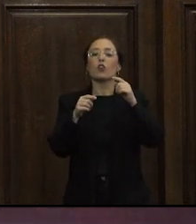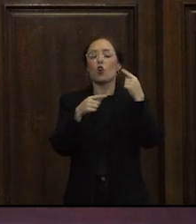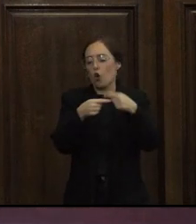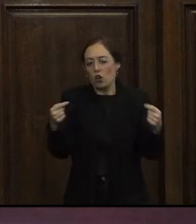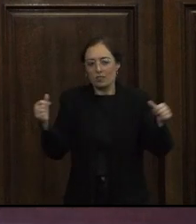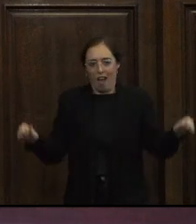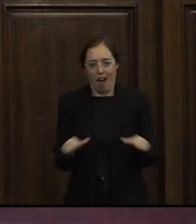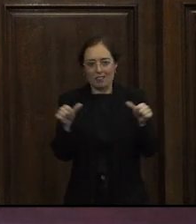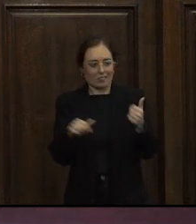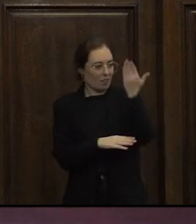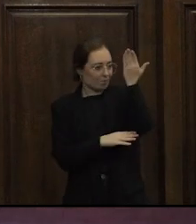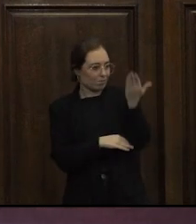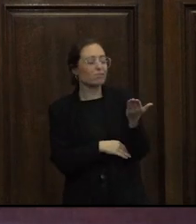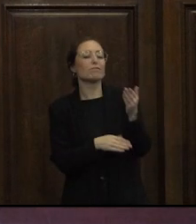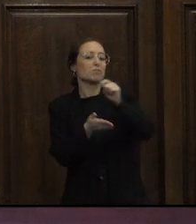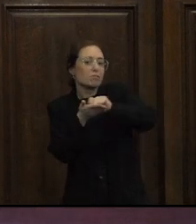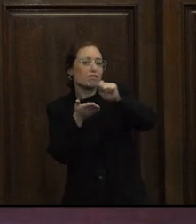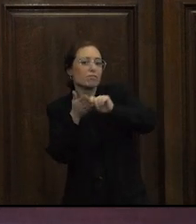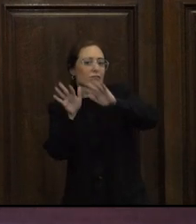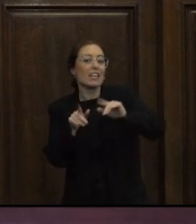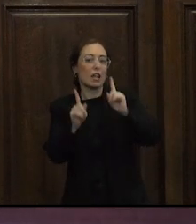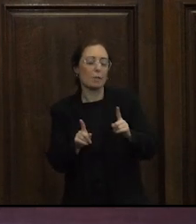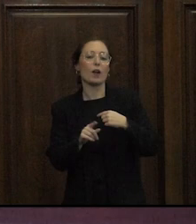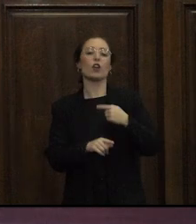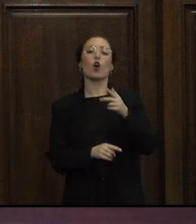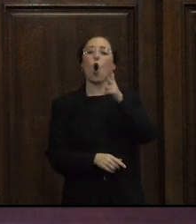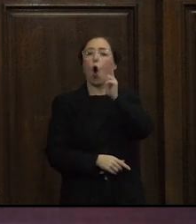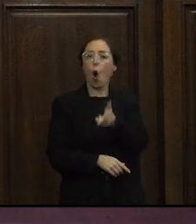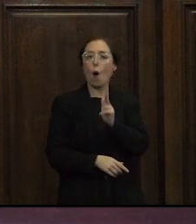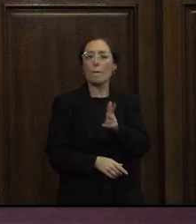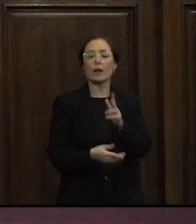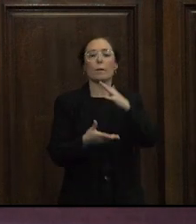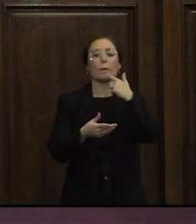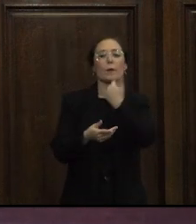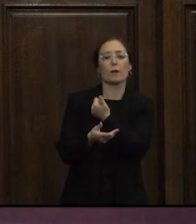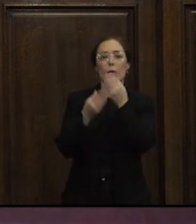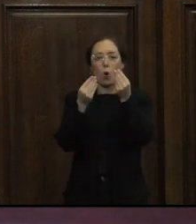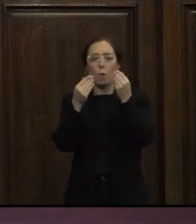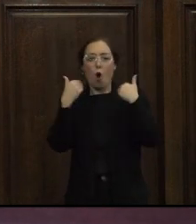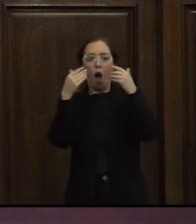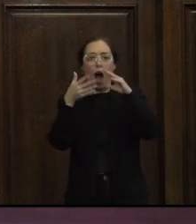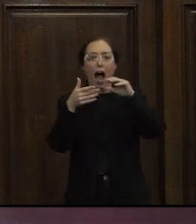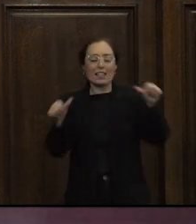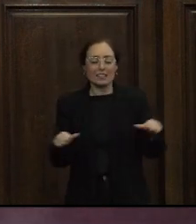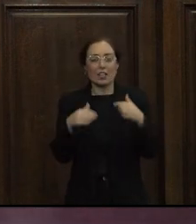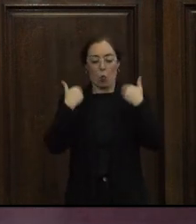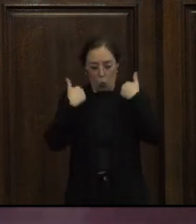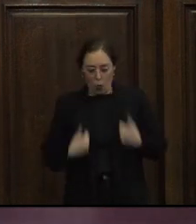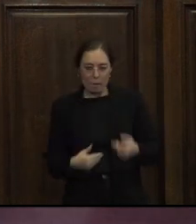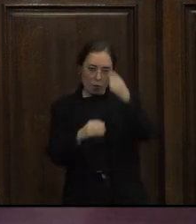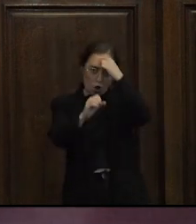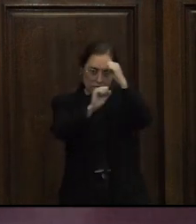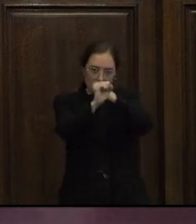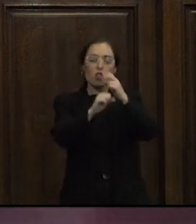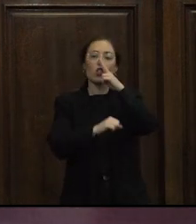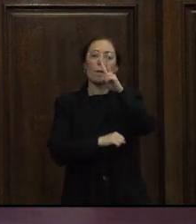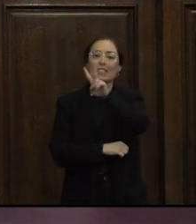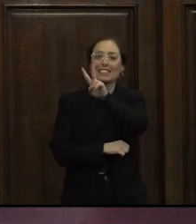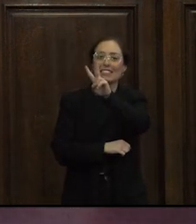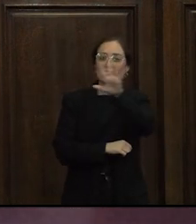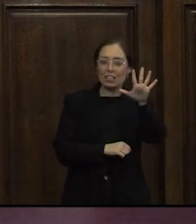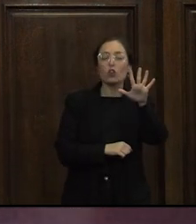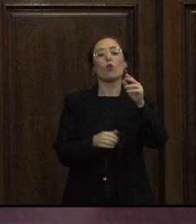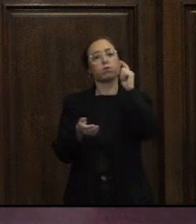incluir El hombre postorgánico, Cuerpo, Subjetividad y Tecnologías Digitales del 2005,